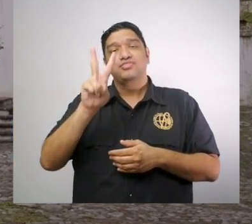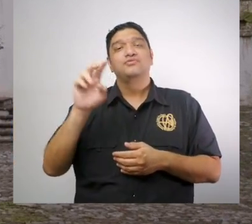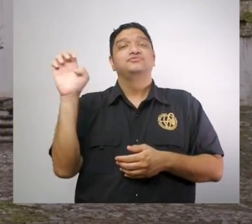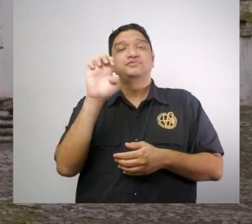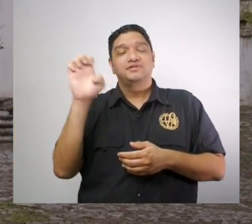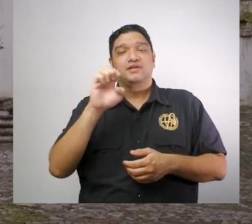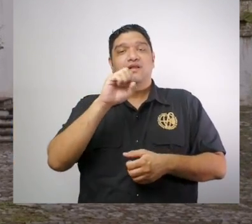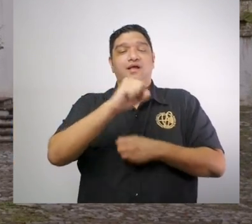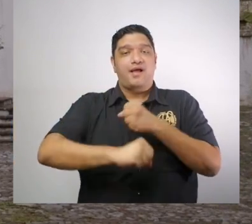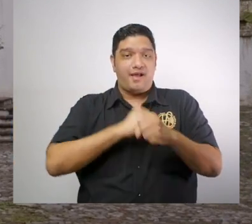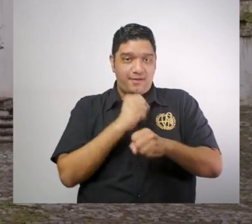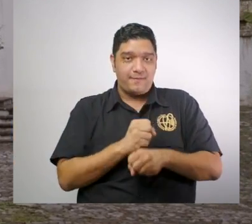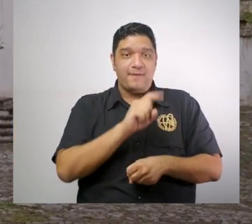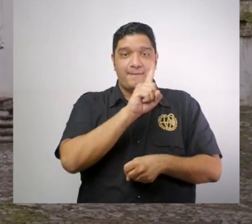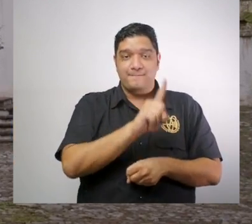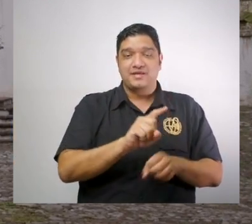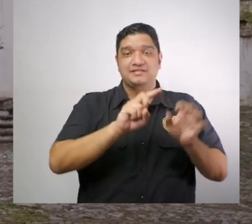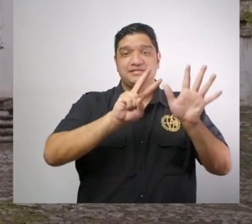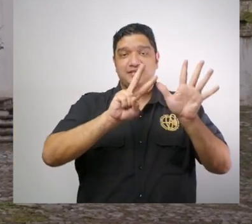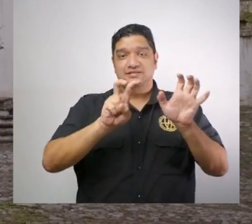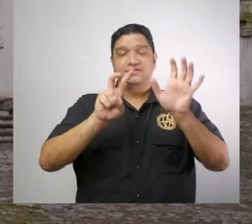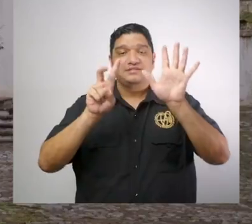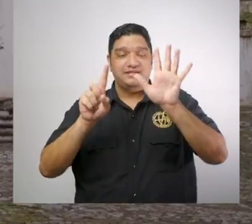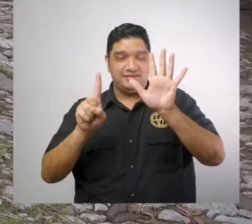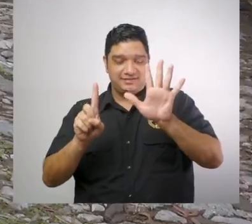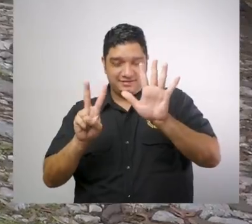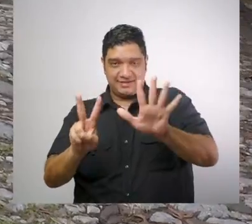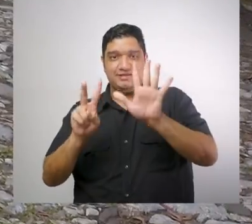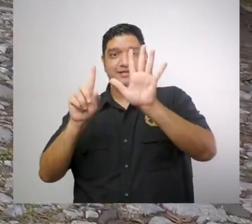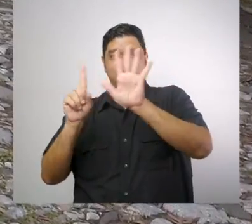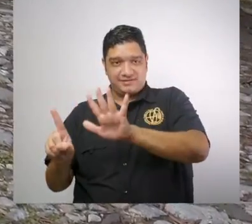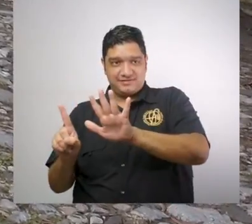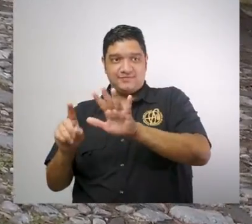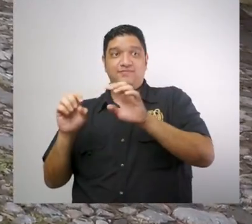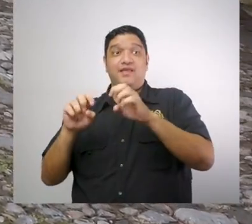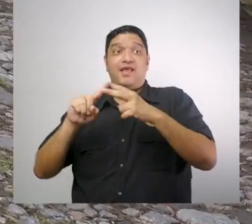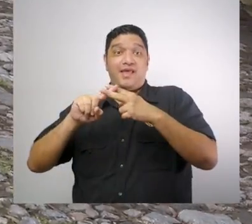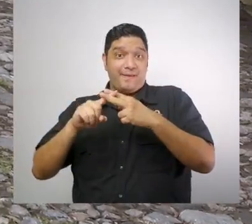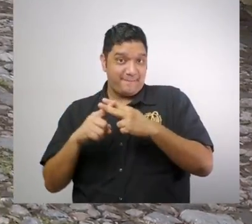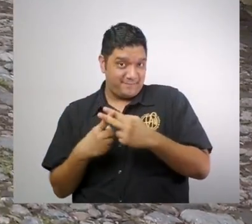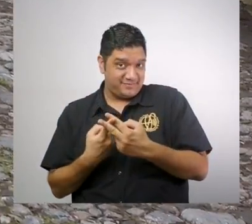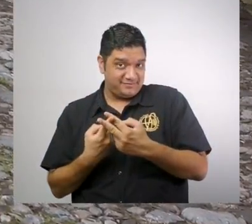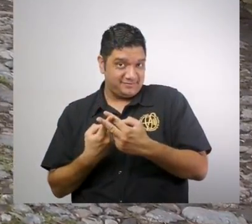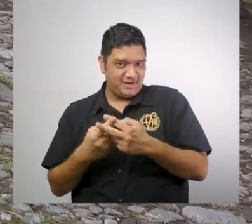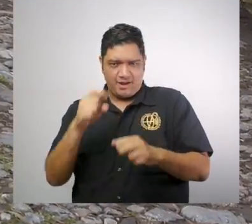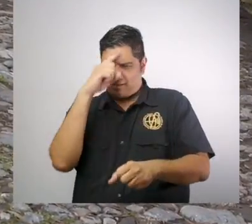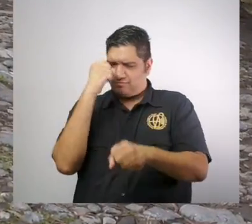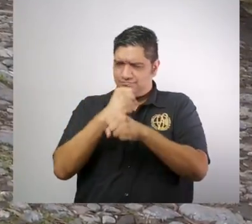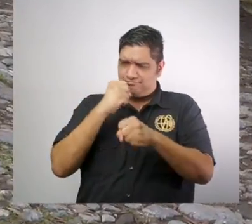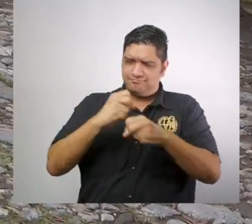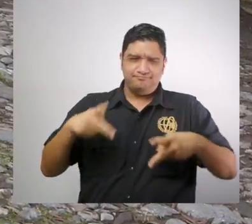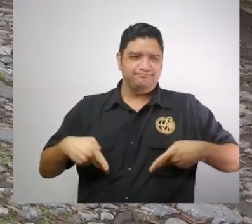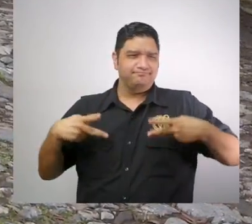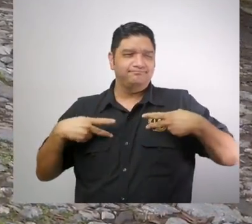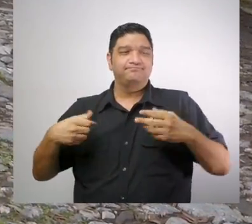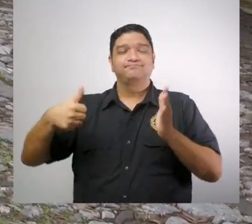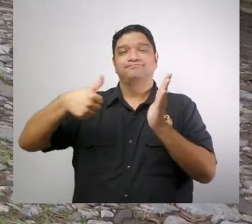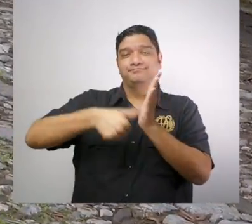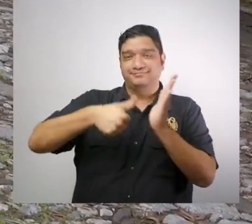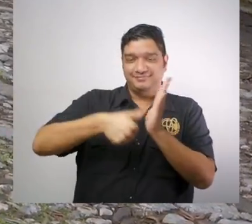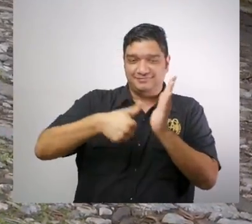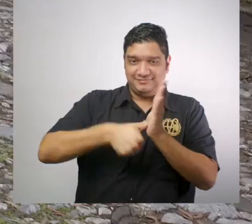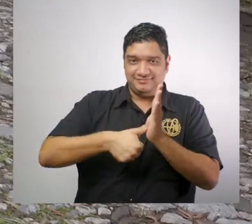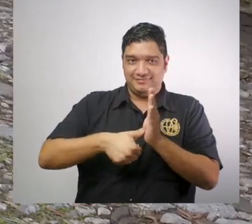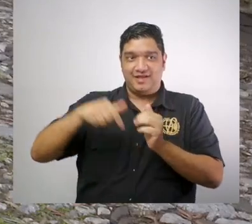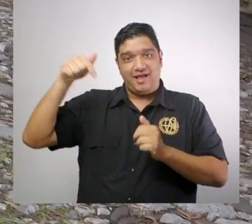de enero de 1776, se inicia la vida municipal en el cuarto